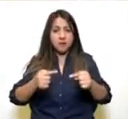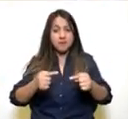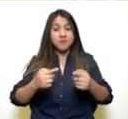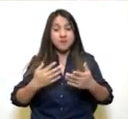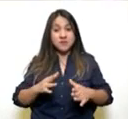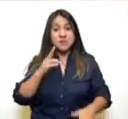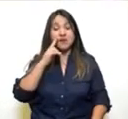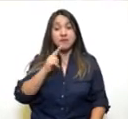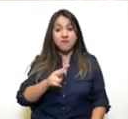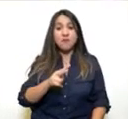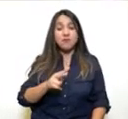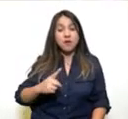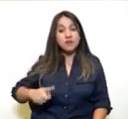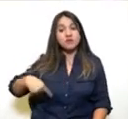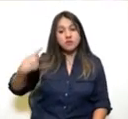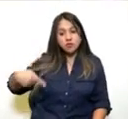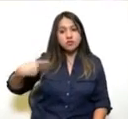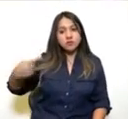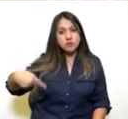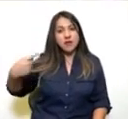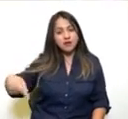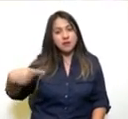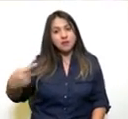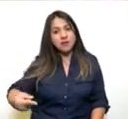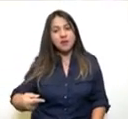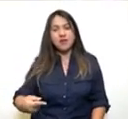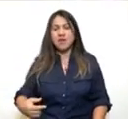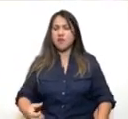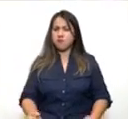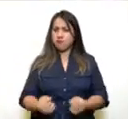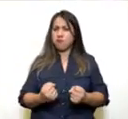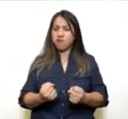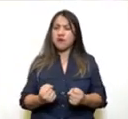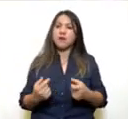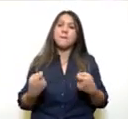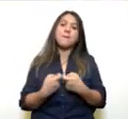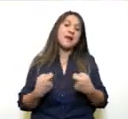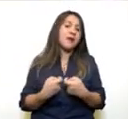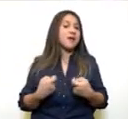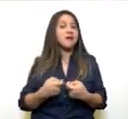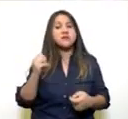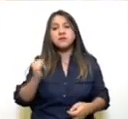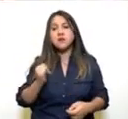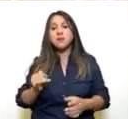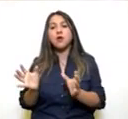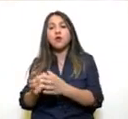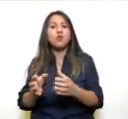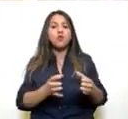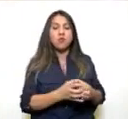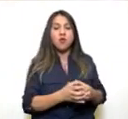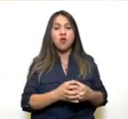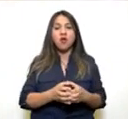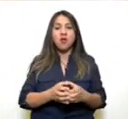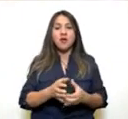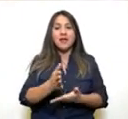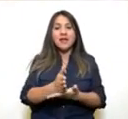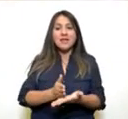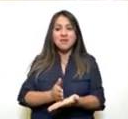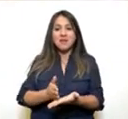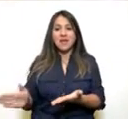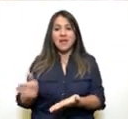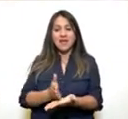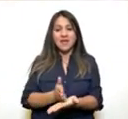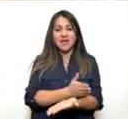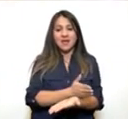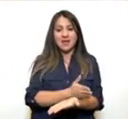es una constante y brutal pelea que tienen por el territorio el